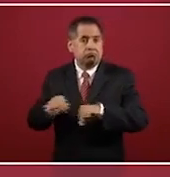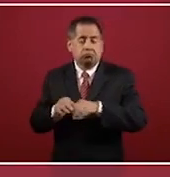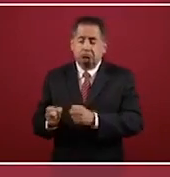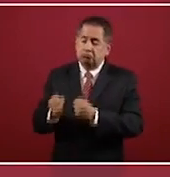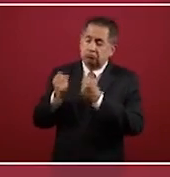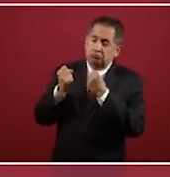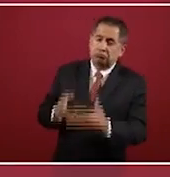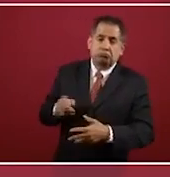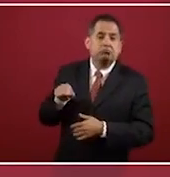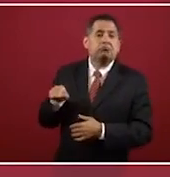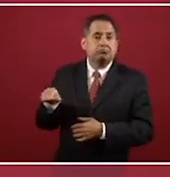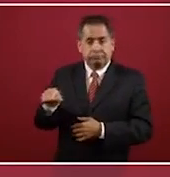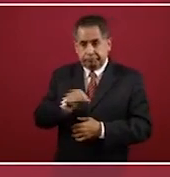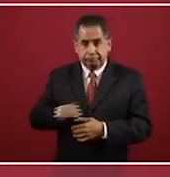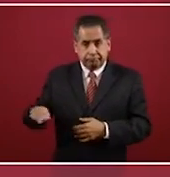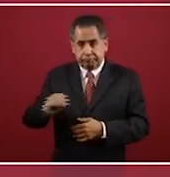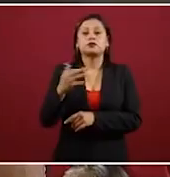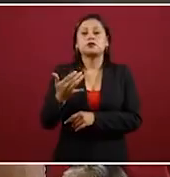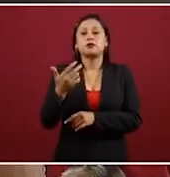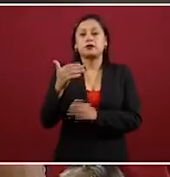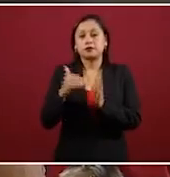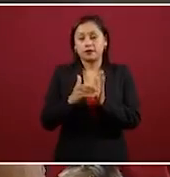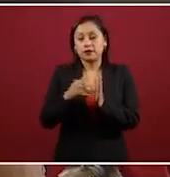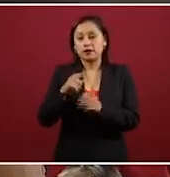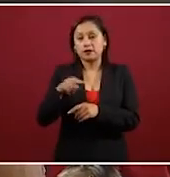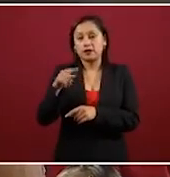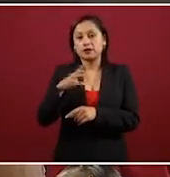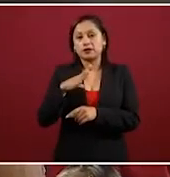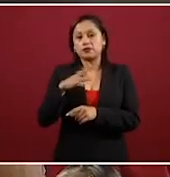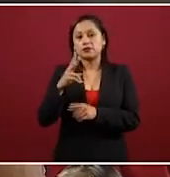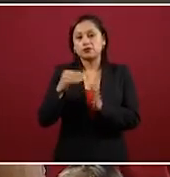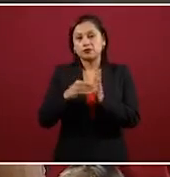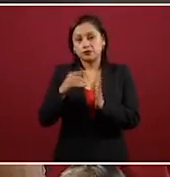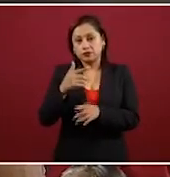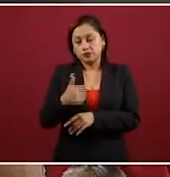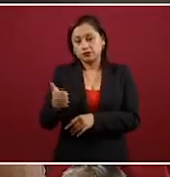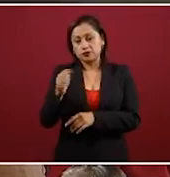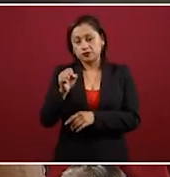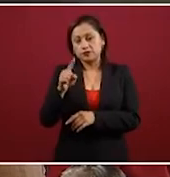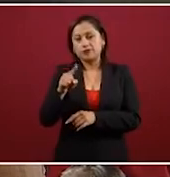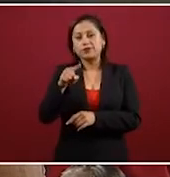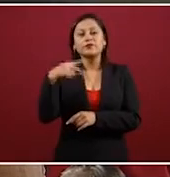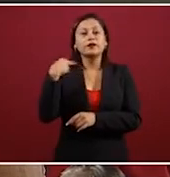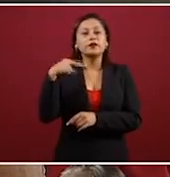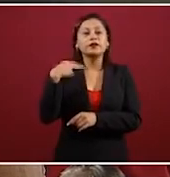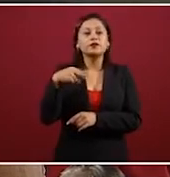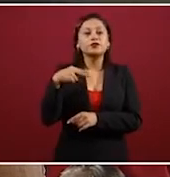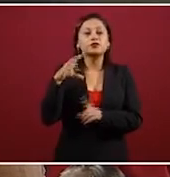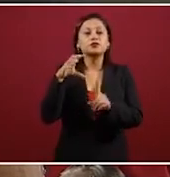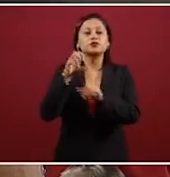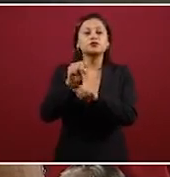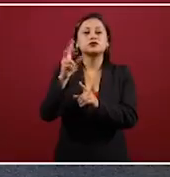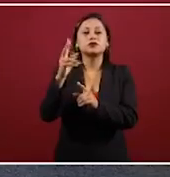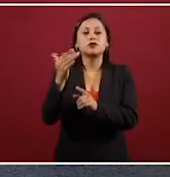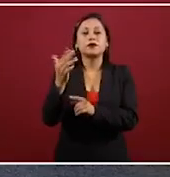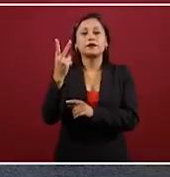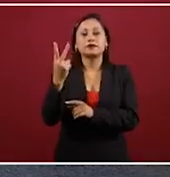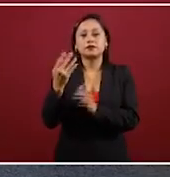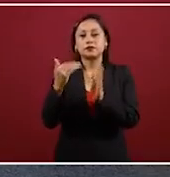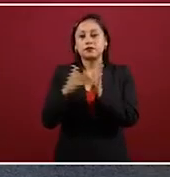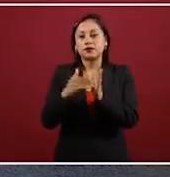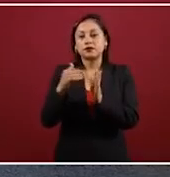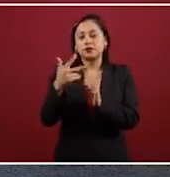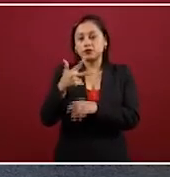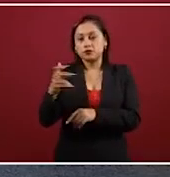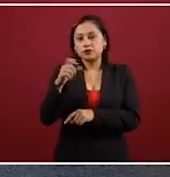solo en el campo. La secretaria de Bienestar, María Luisa Albores, refirió que el programa Sembrando Vida es único